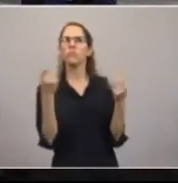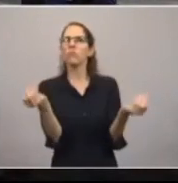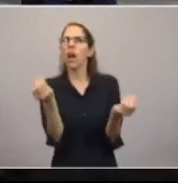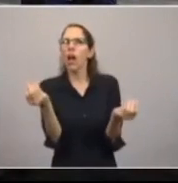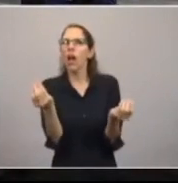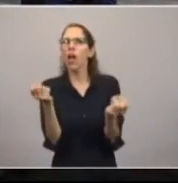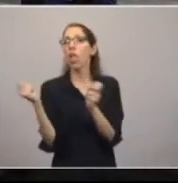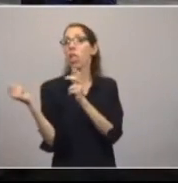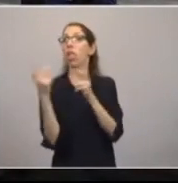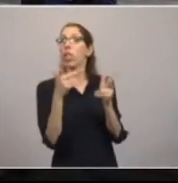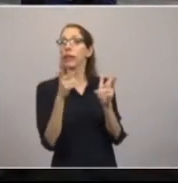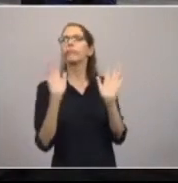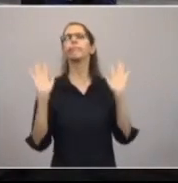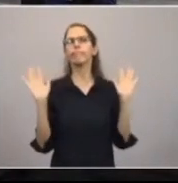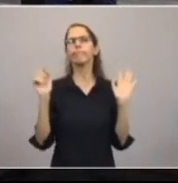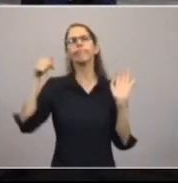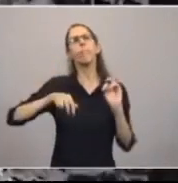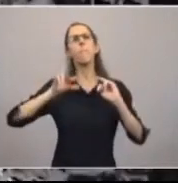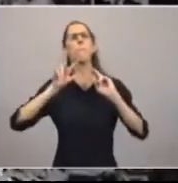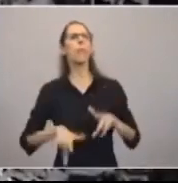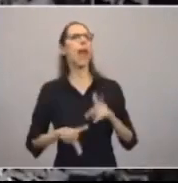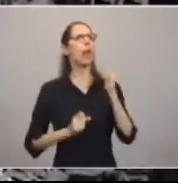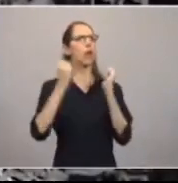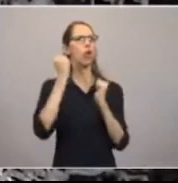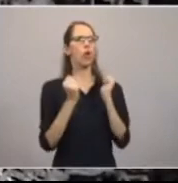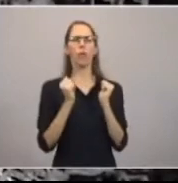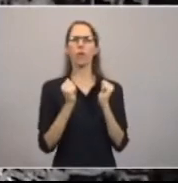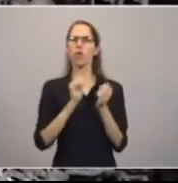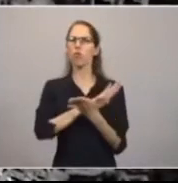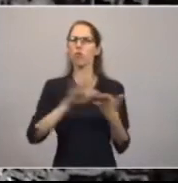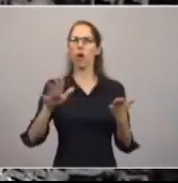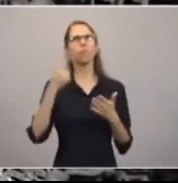que lo que estaba aplicando hoy, el plan económico,